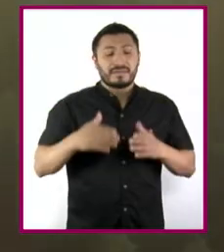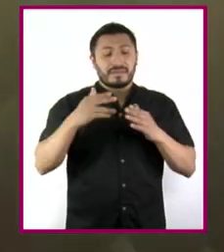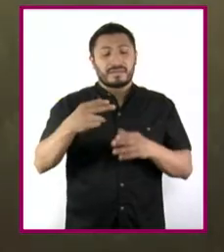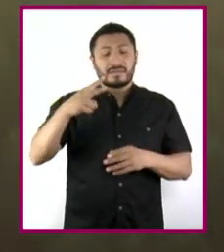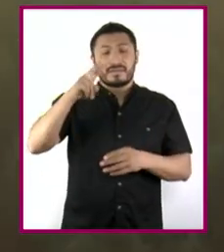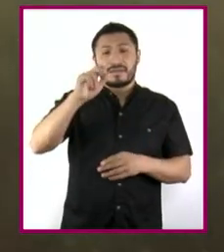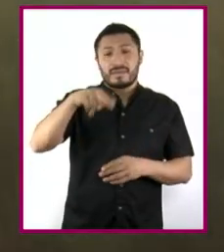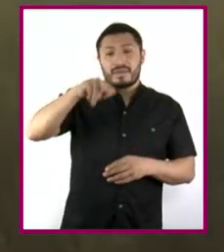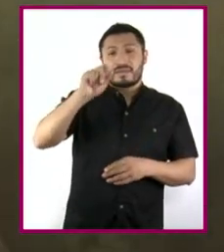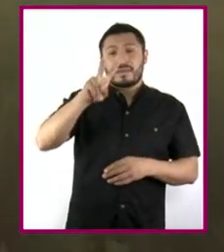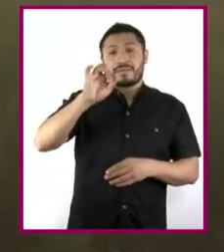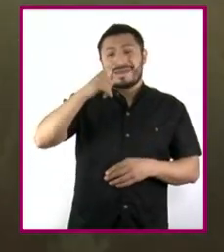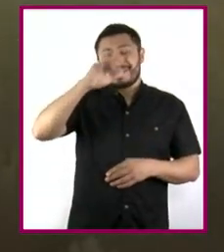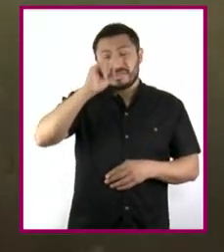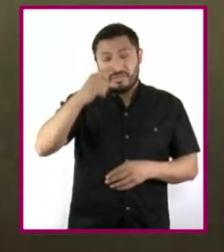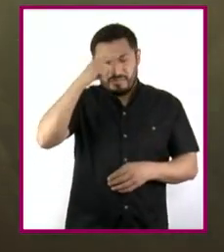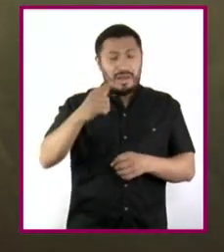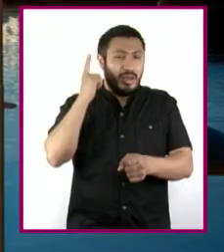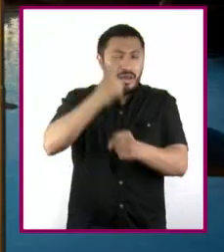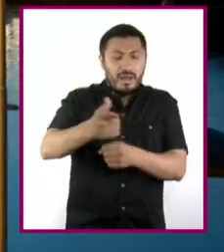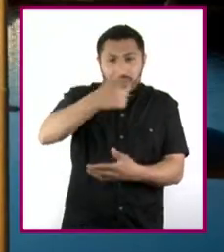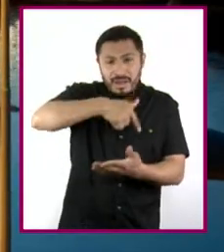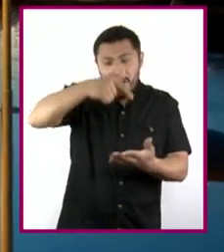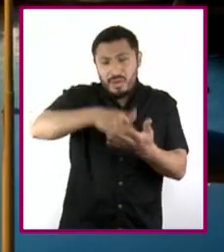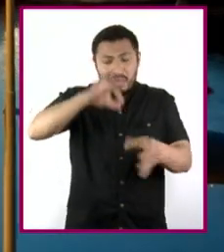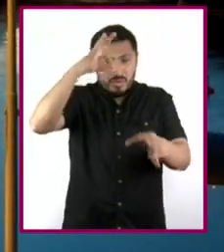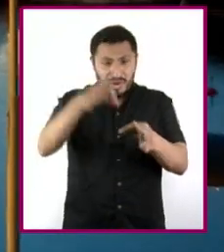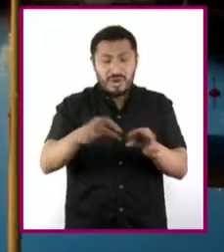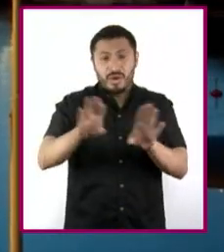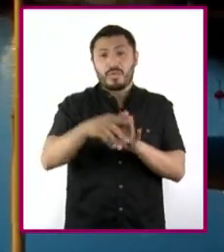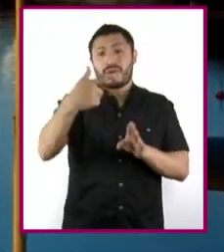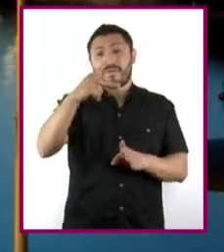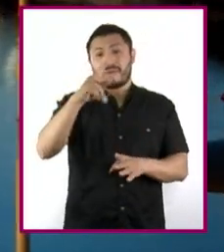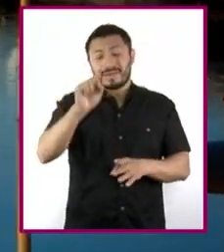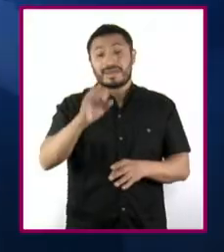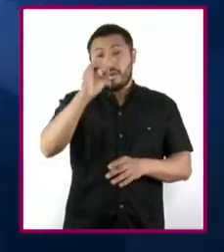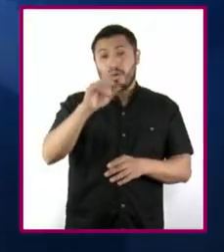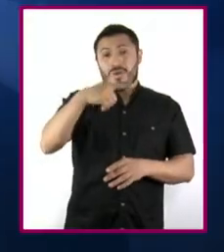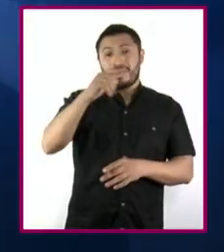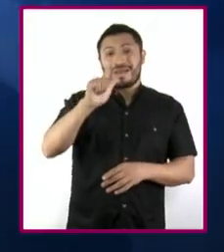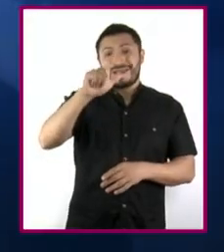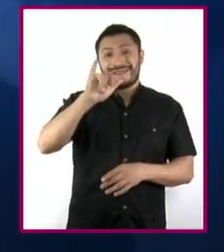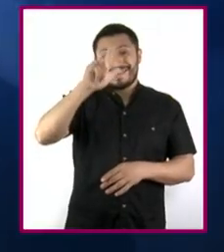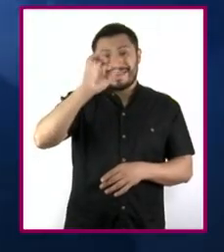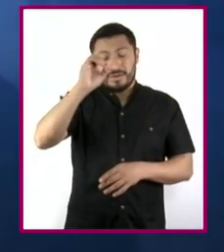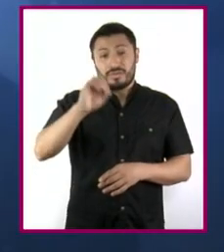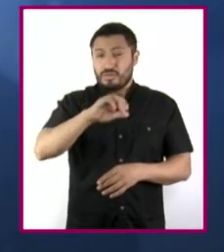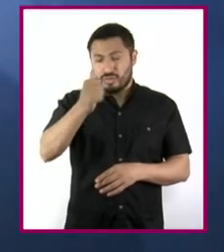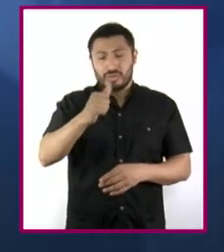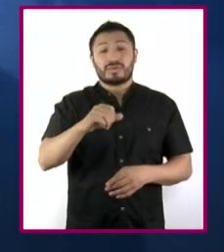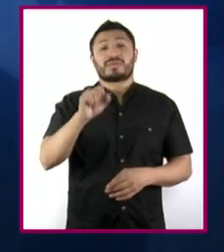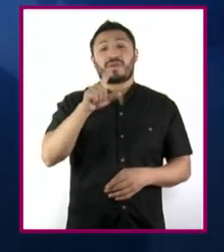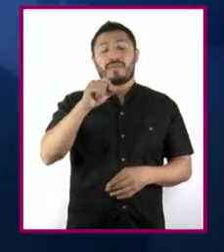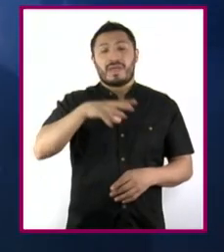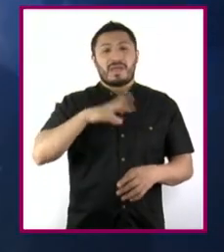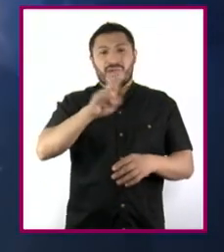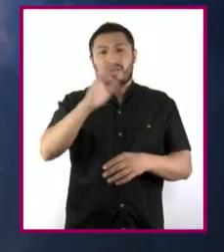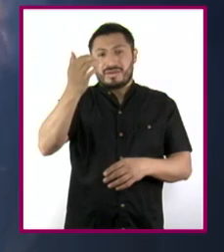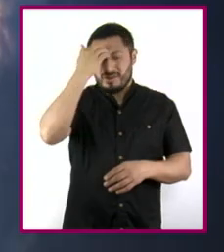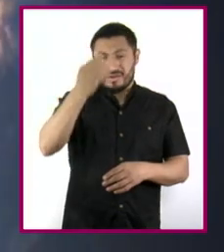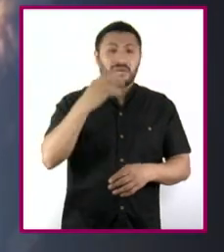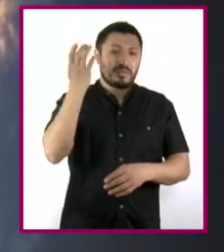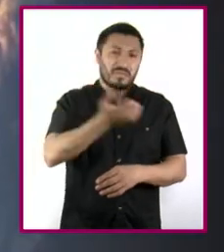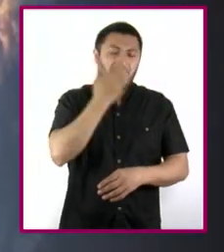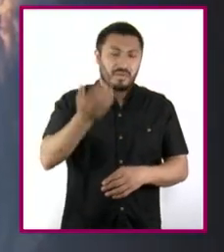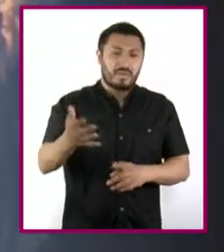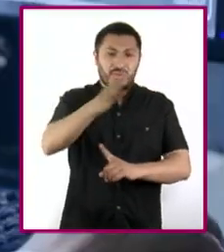conocer la posición precisa de algo o de alguien, a través de sistemas como GPS o Galileo y GLONASS. También existen los satélites de reconocimiento, muy